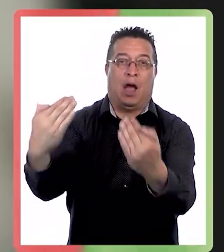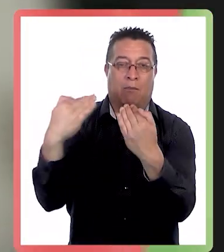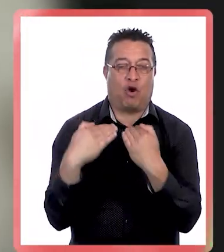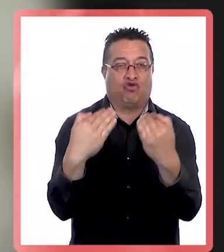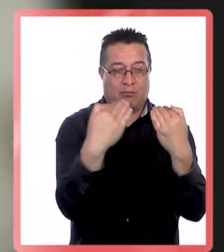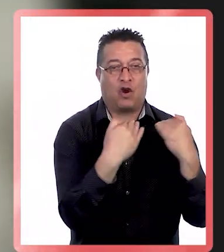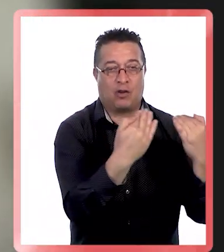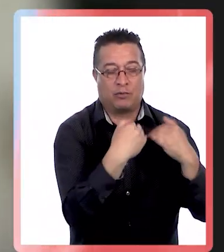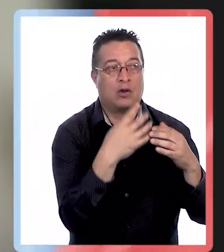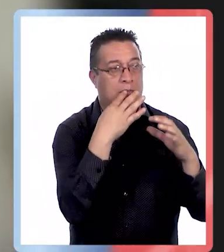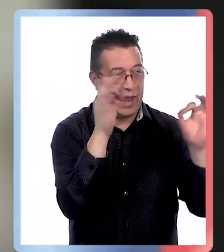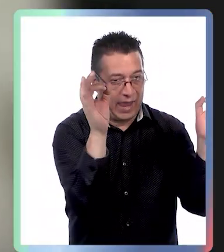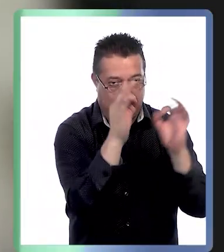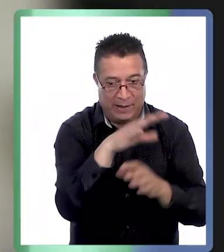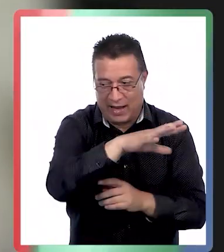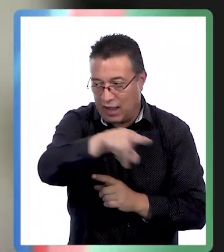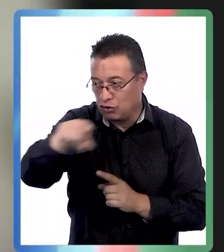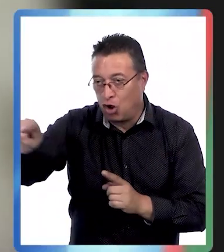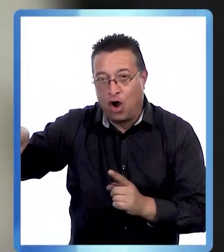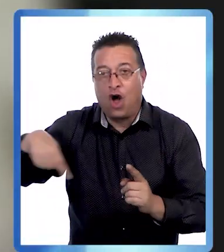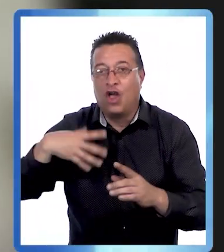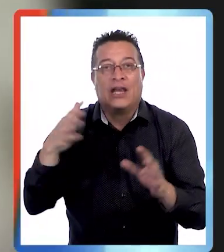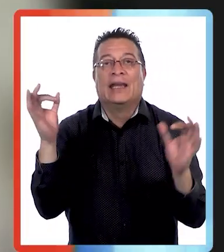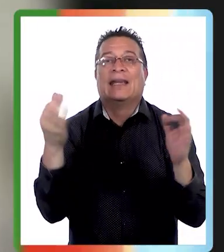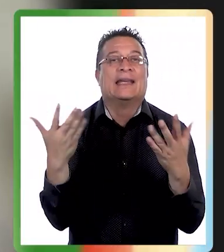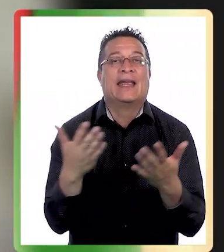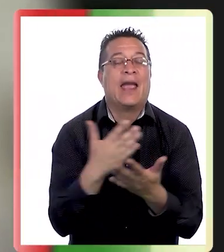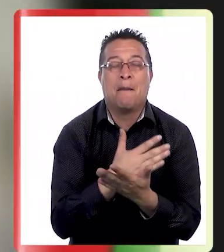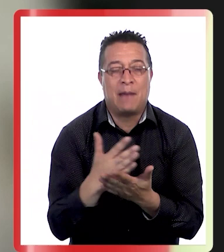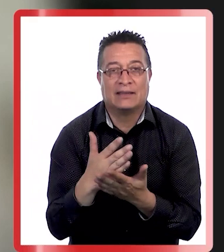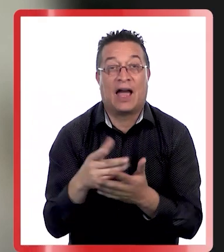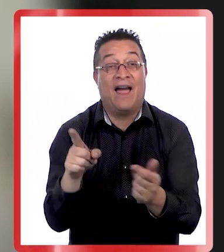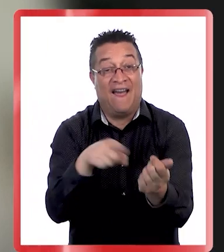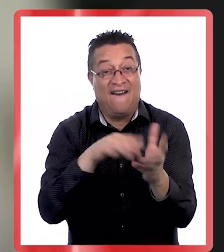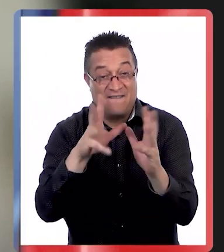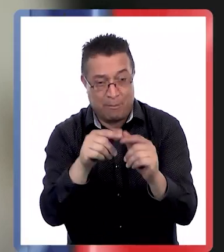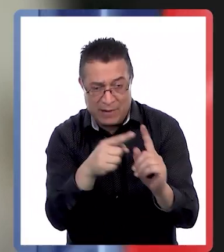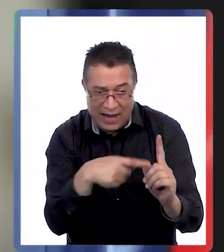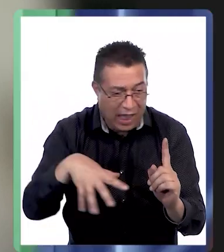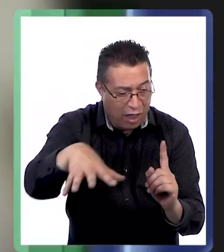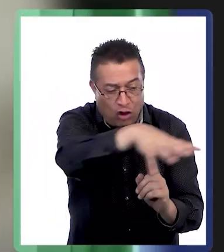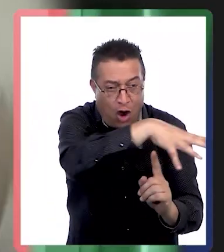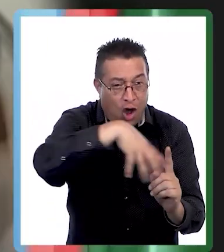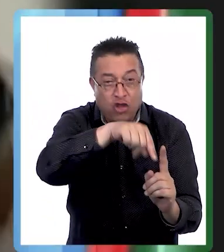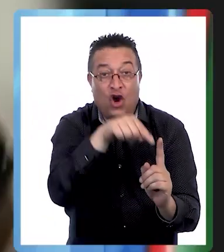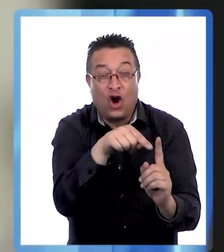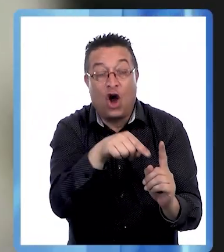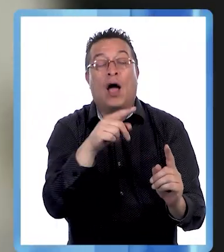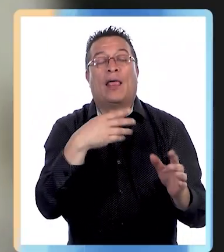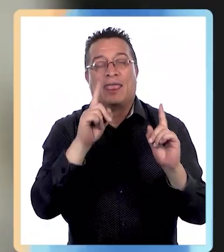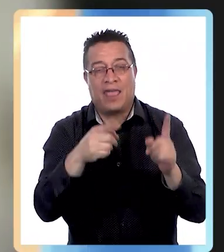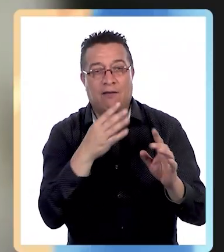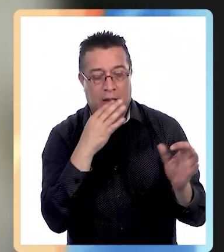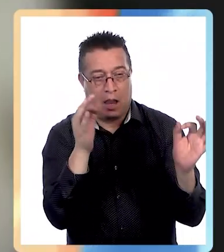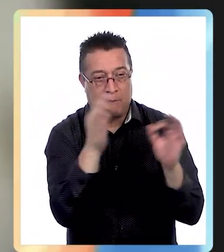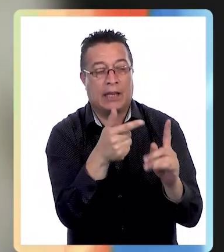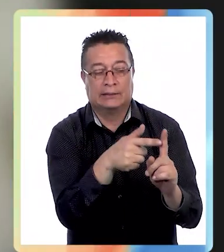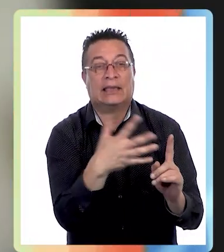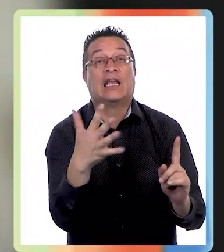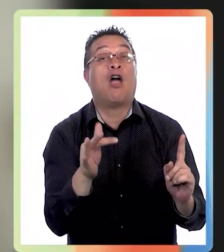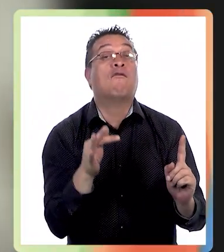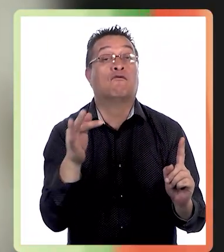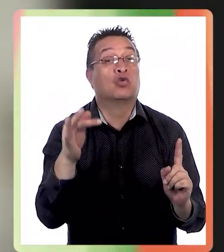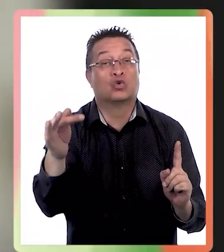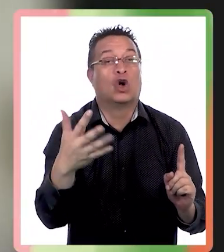para explicar lo que está pasando, para explicarle a la familia y a los cuidadores qué le va a pasar al paciente,